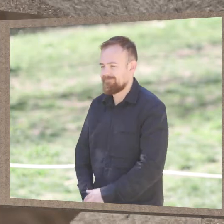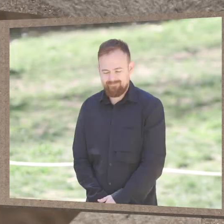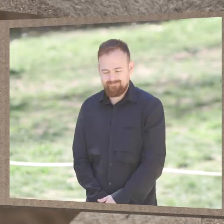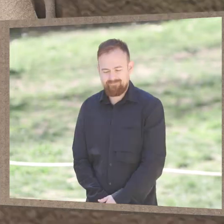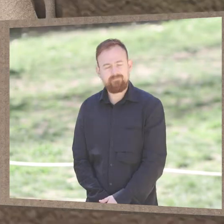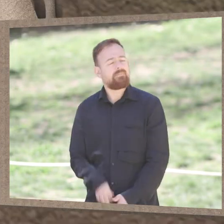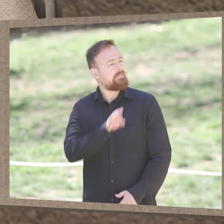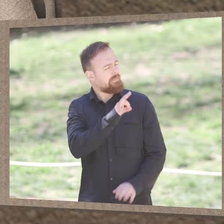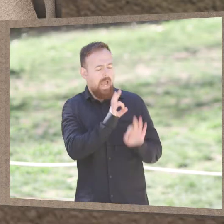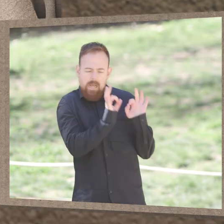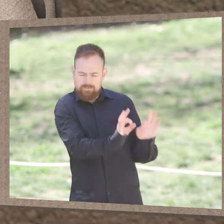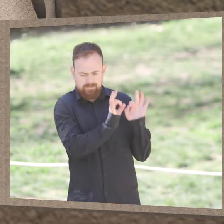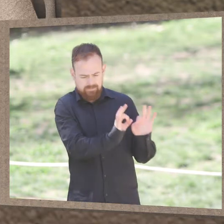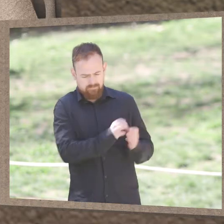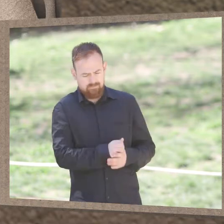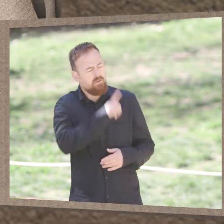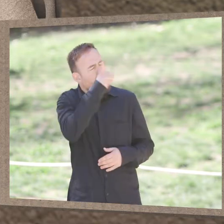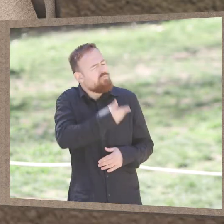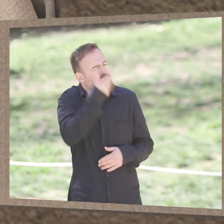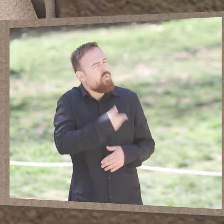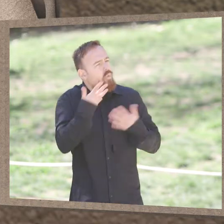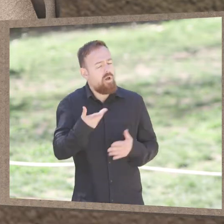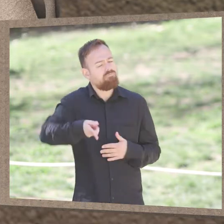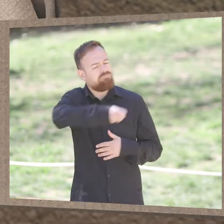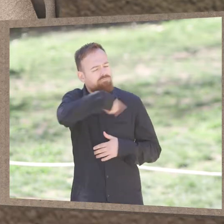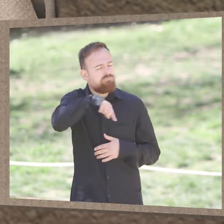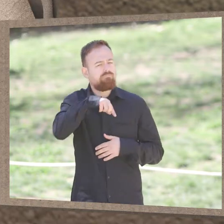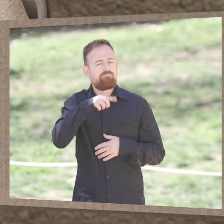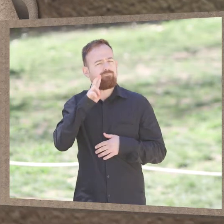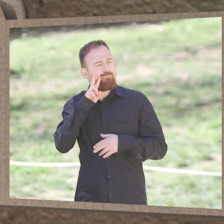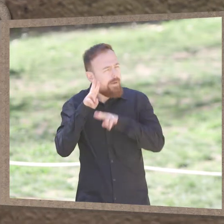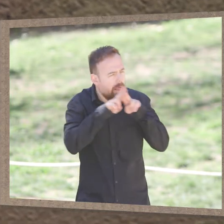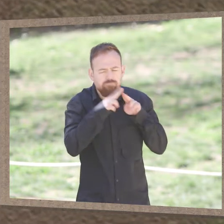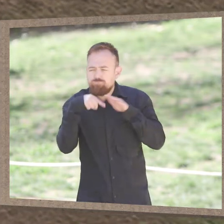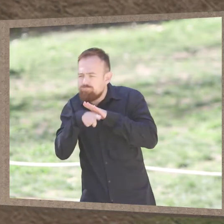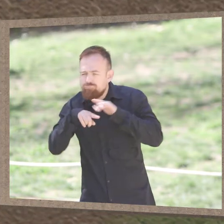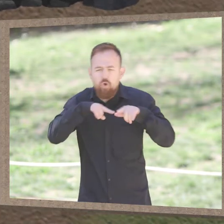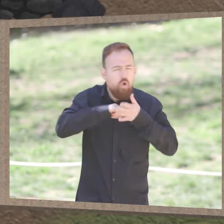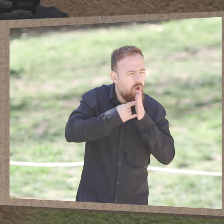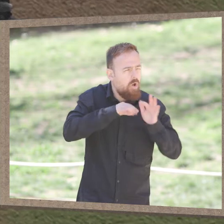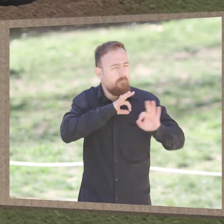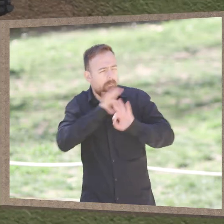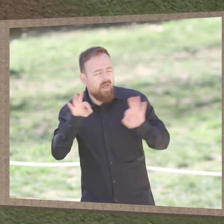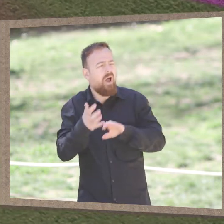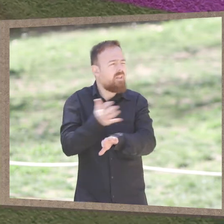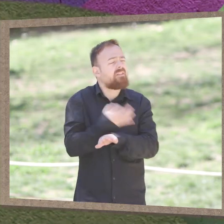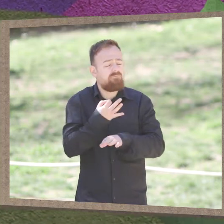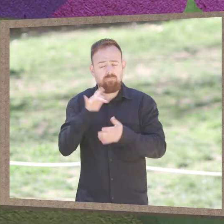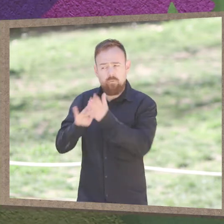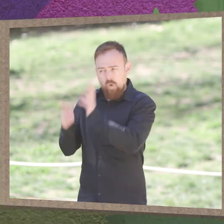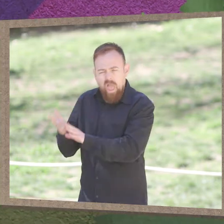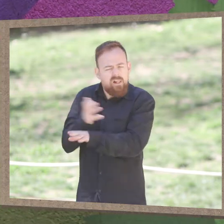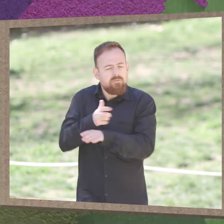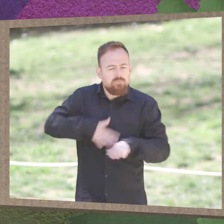¿no? Así es. Es muy importante prepararse antes de que comience el incendio, creando alrededor de nuestra